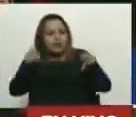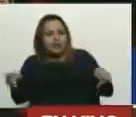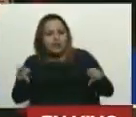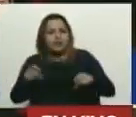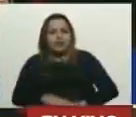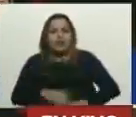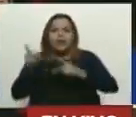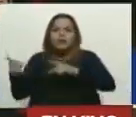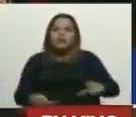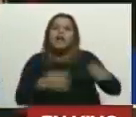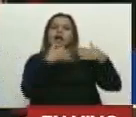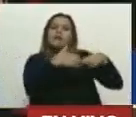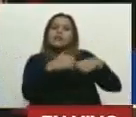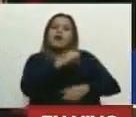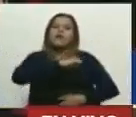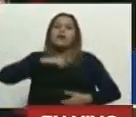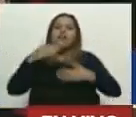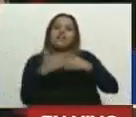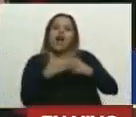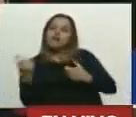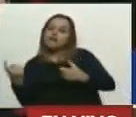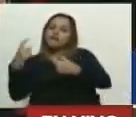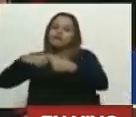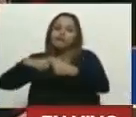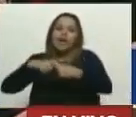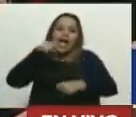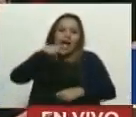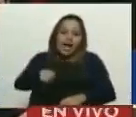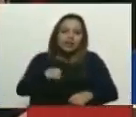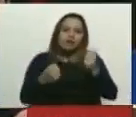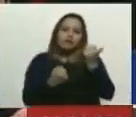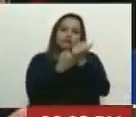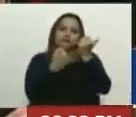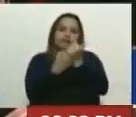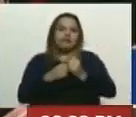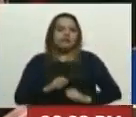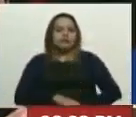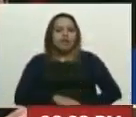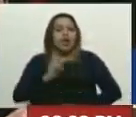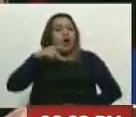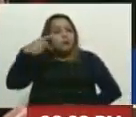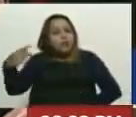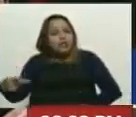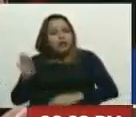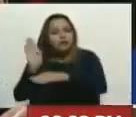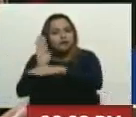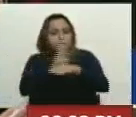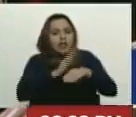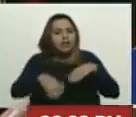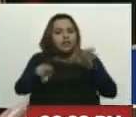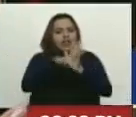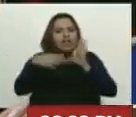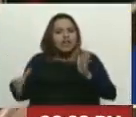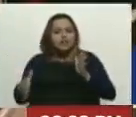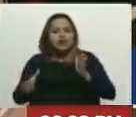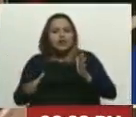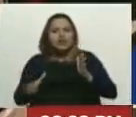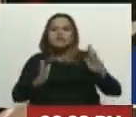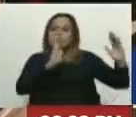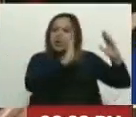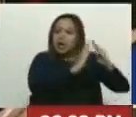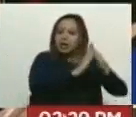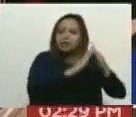invitar al empresario privado a sumarse a este tipo de apoyo. políticas que amparen los derechos habitacionales,